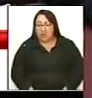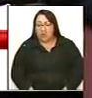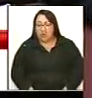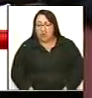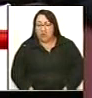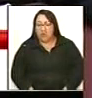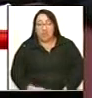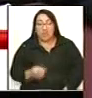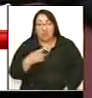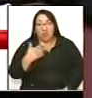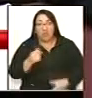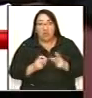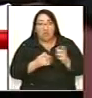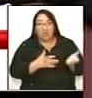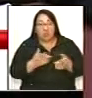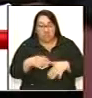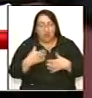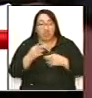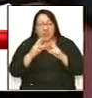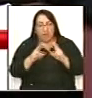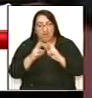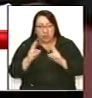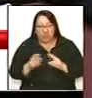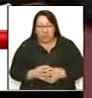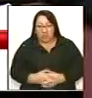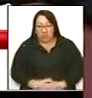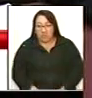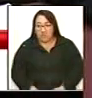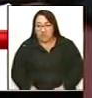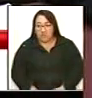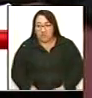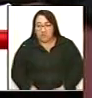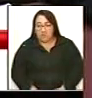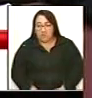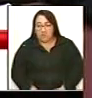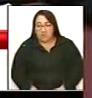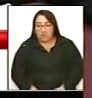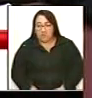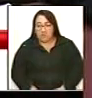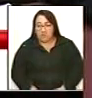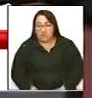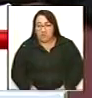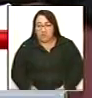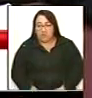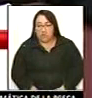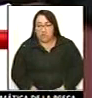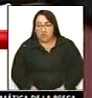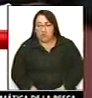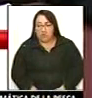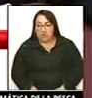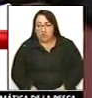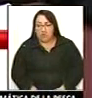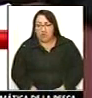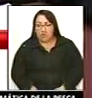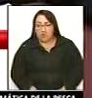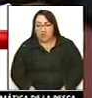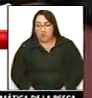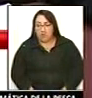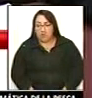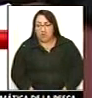participaciones, de tal manera que nuestros invitados puedan responder en caso de que haya alguna precisión. Ellos también responden a sus